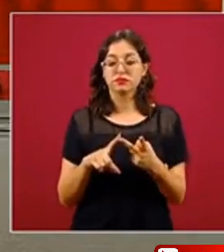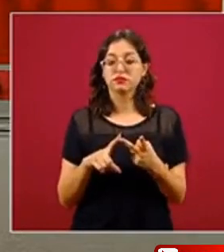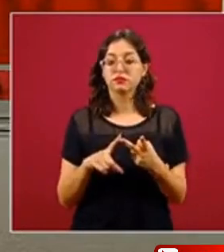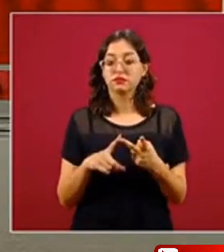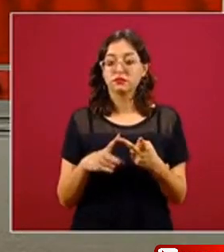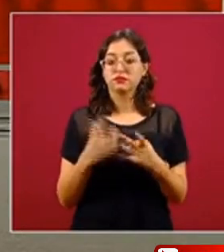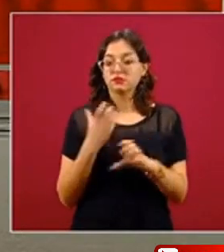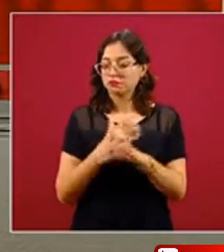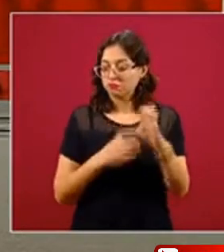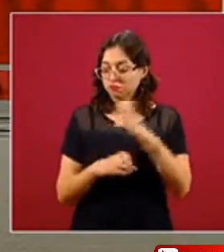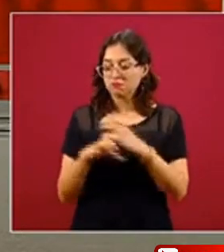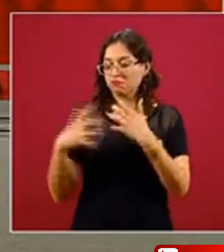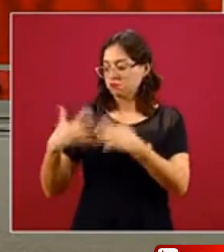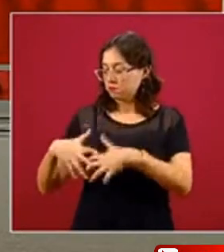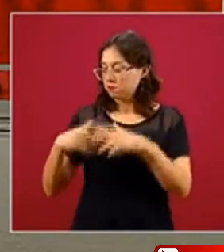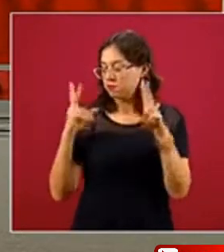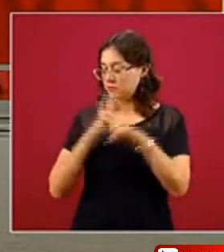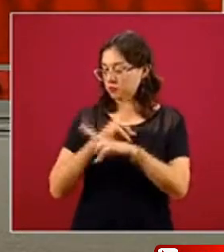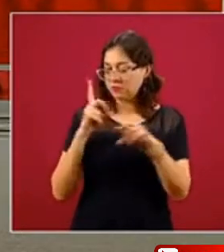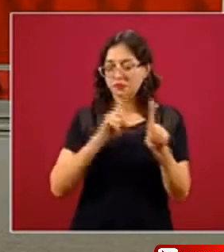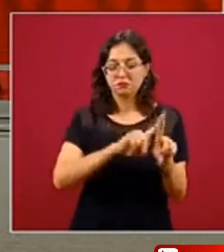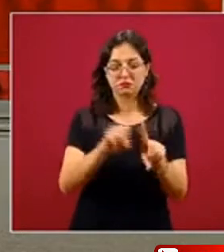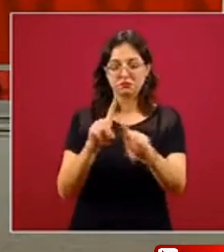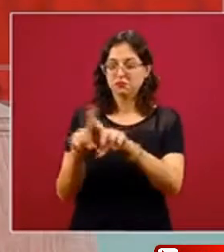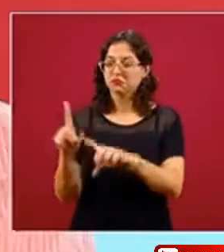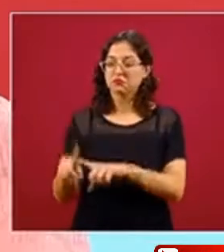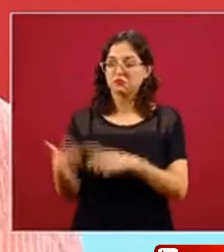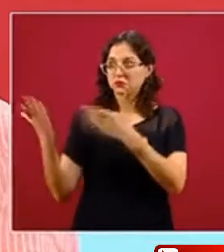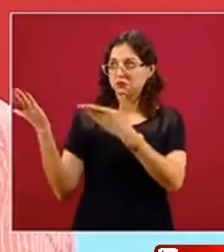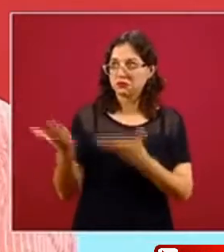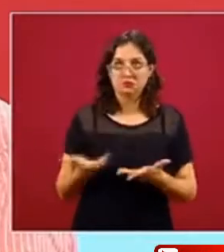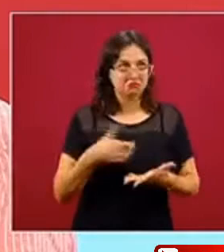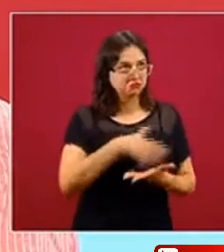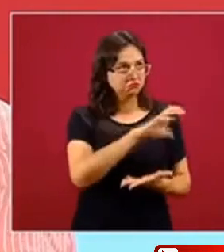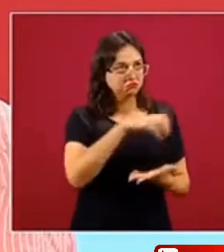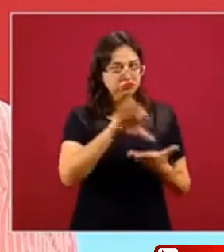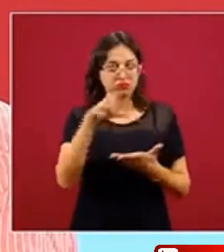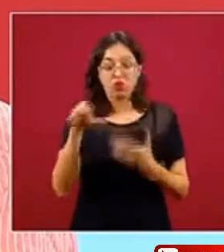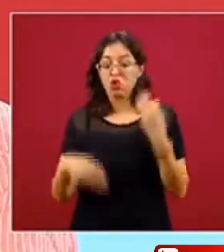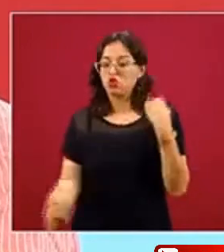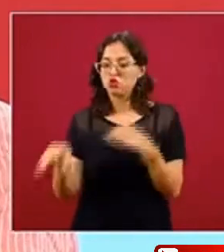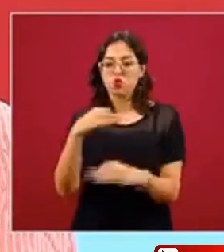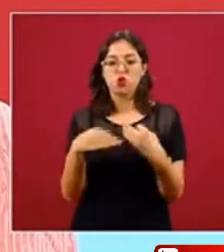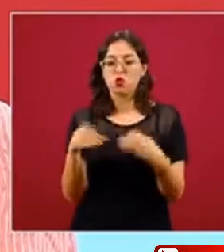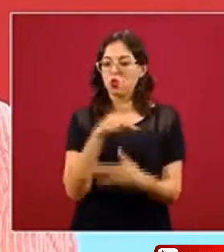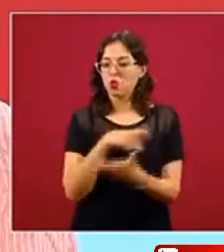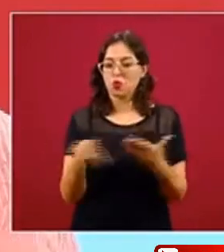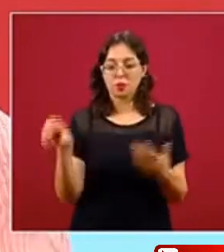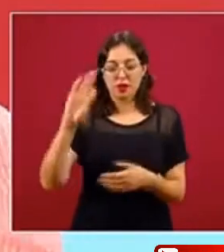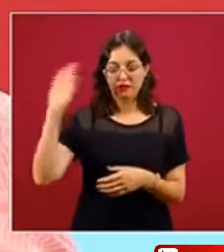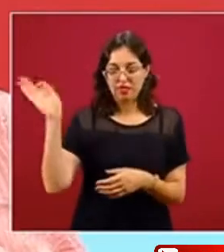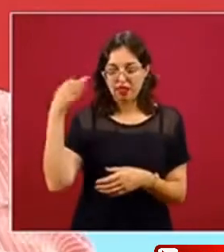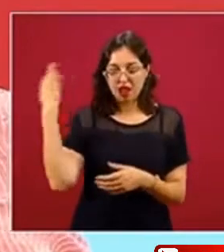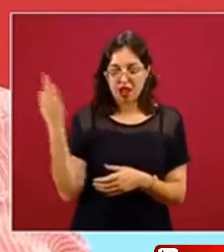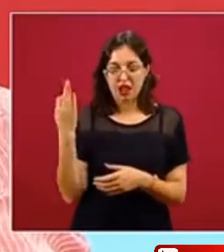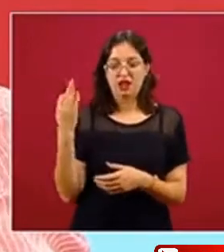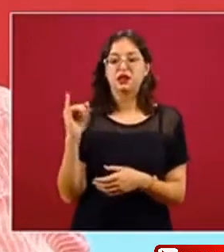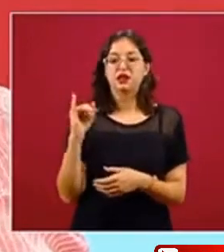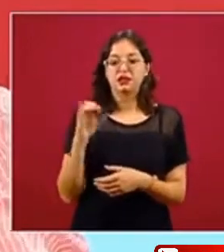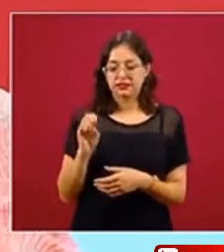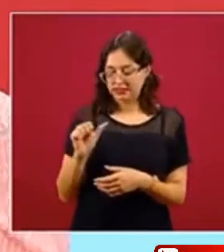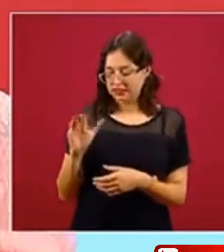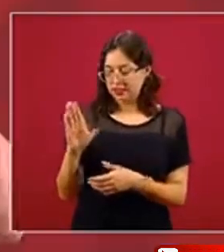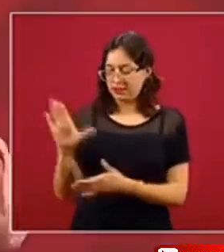los equipos, los ventiladores que se han distribuido, todos los hemos adquirido a nivel federal y se han transferido